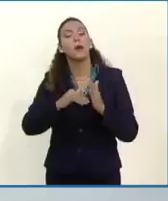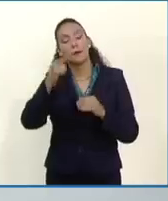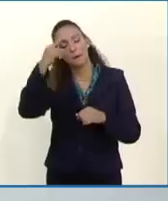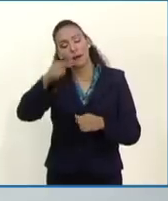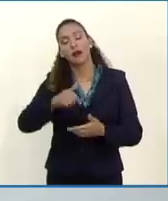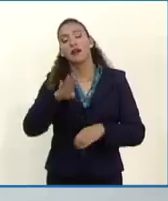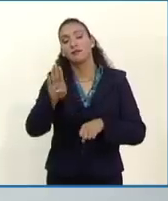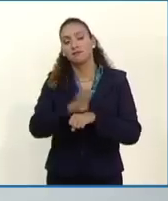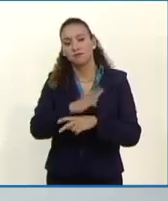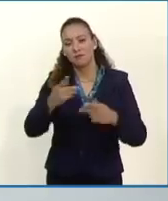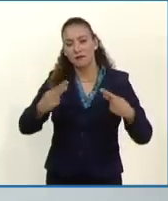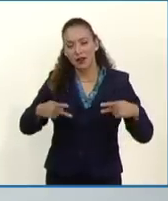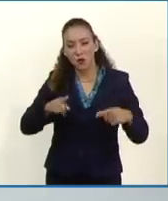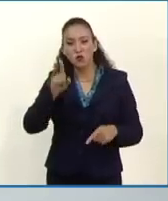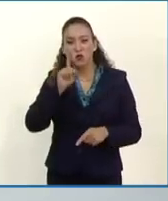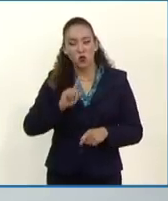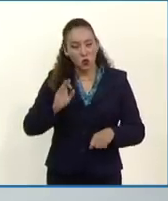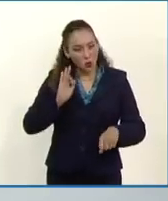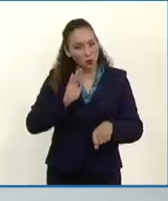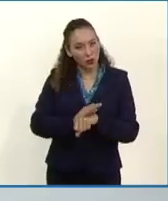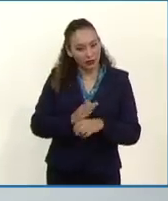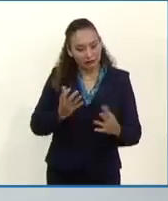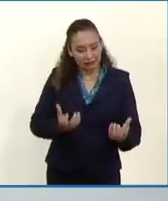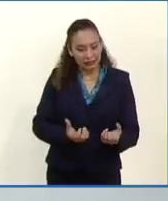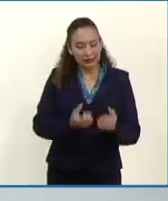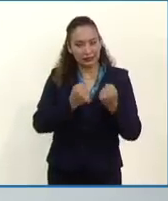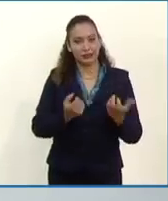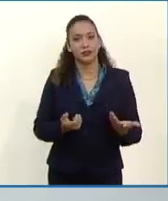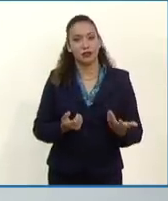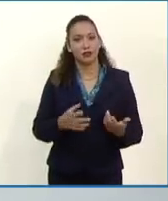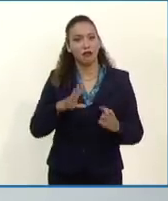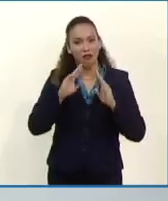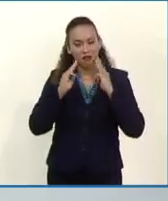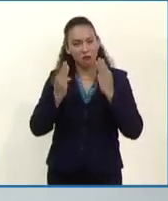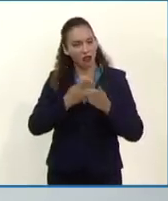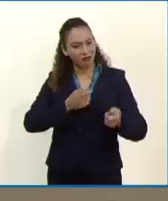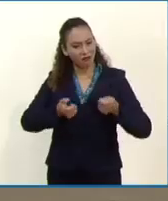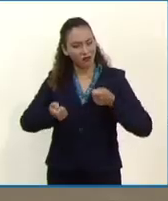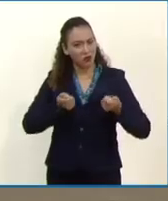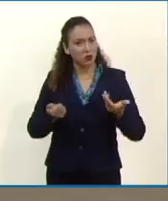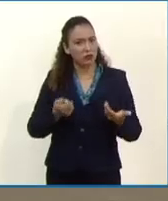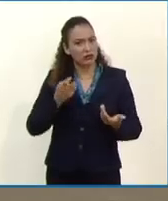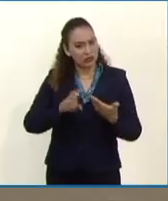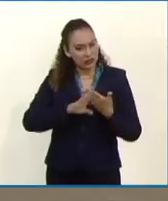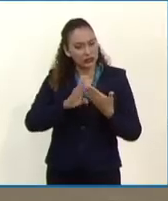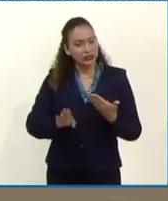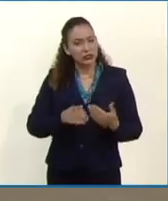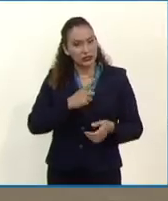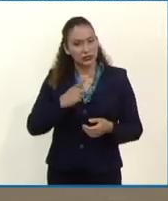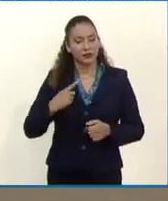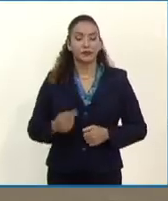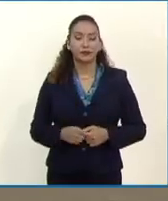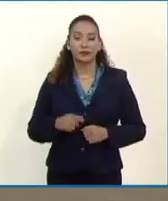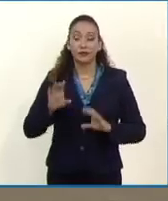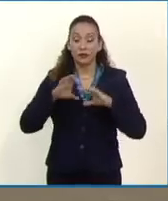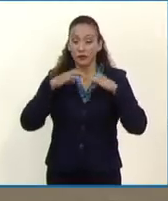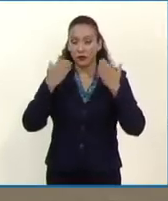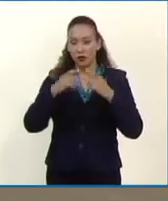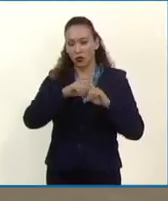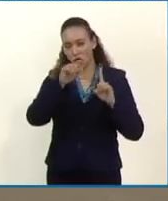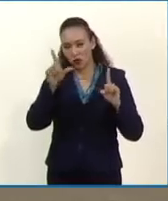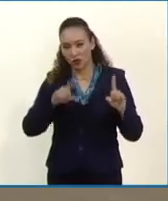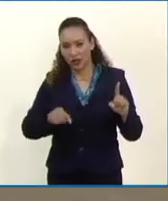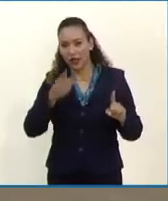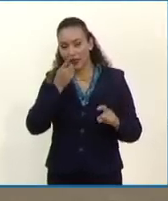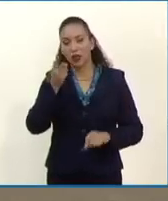y comprendiendo además la complejidad de las redes que hacen posible este fenómeno. El Congreso Nacional se enmarca en el contexto del